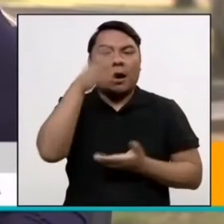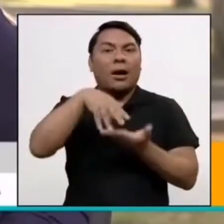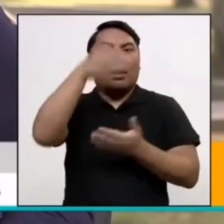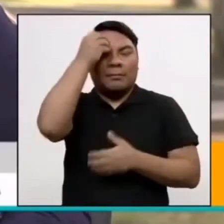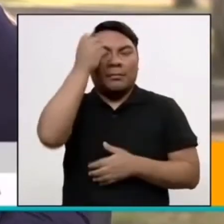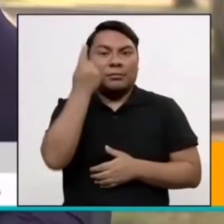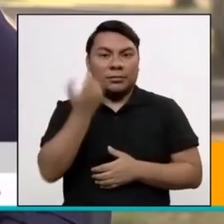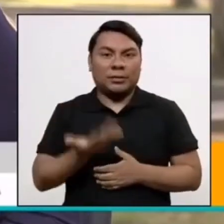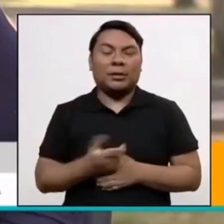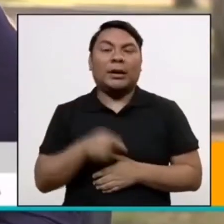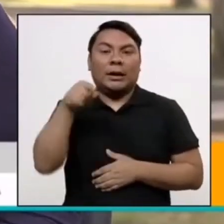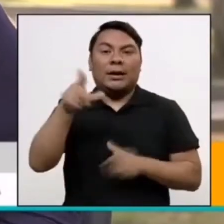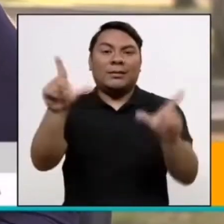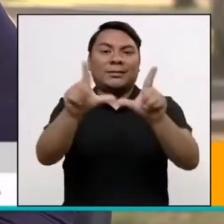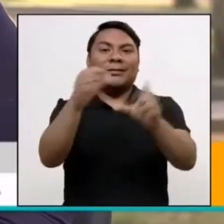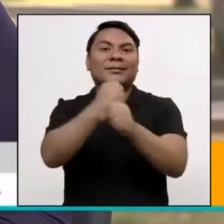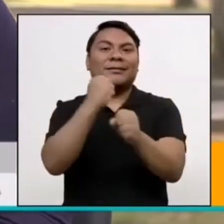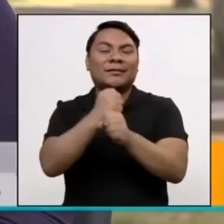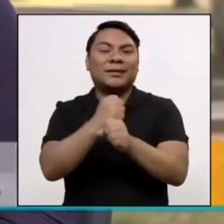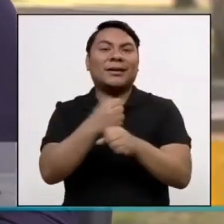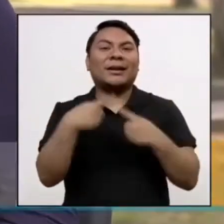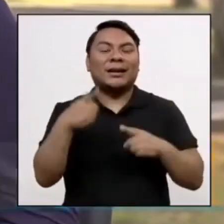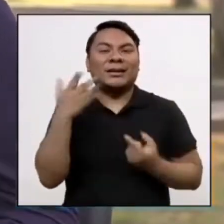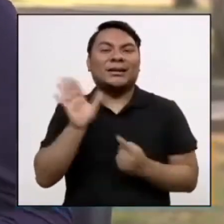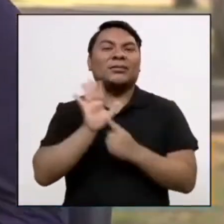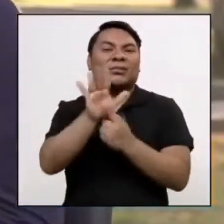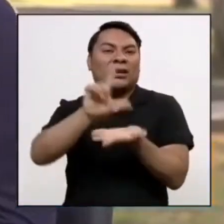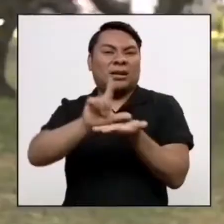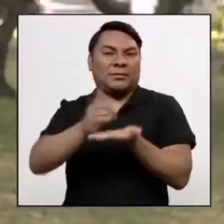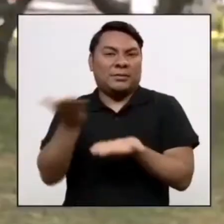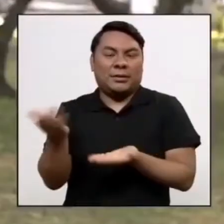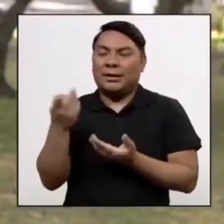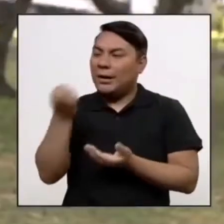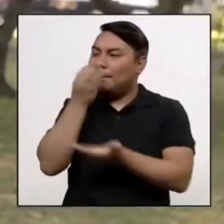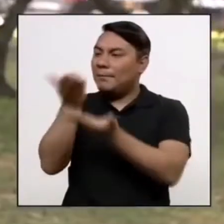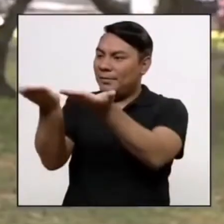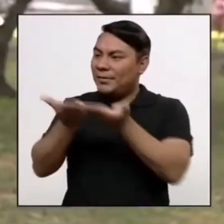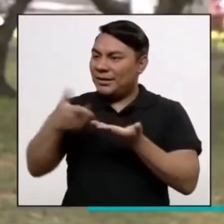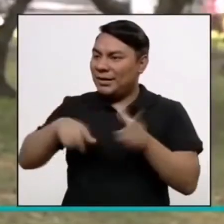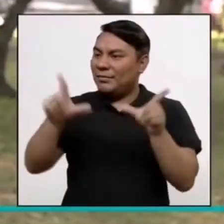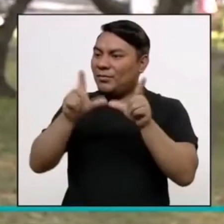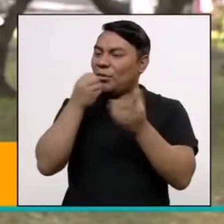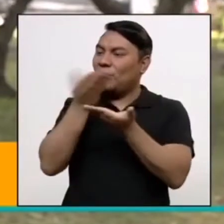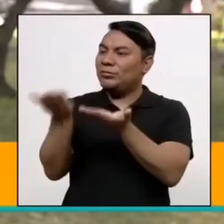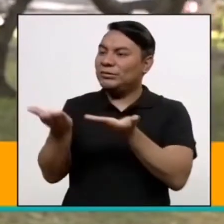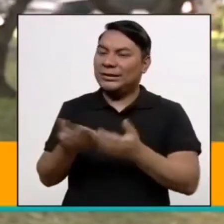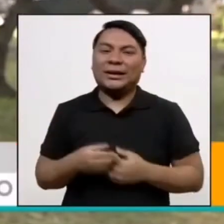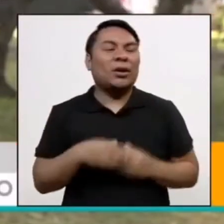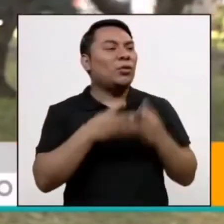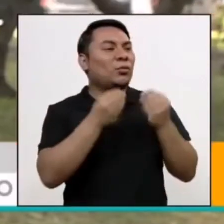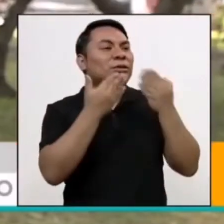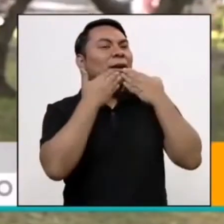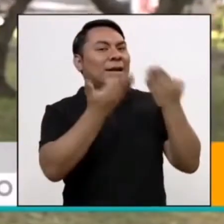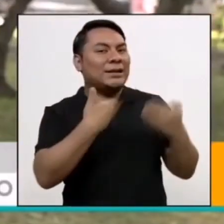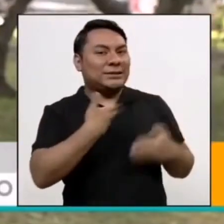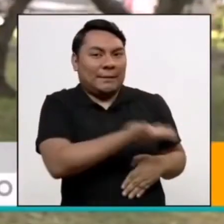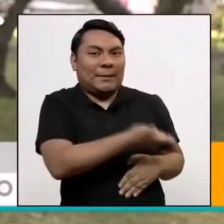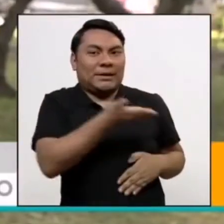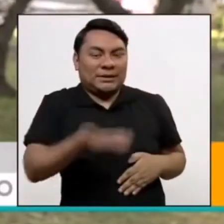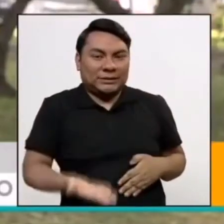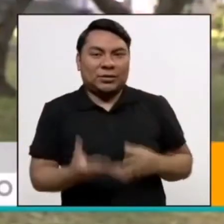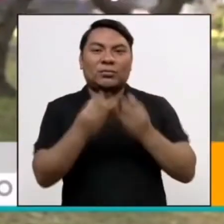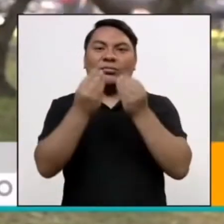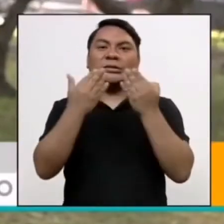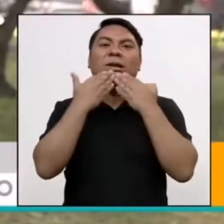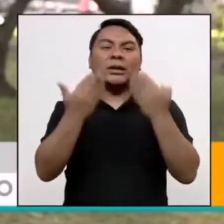cuenta, el teletrabajo y la declaración de Lima. Bienvenido aquí al programa, ¿cómo estás? Muchas gracias por la invitación, muchas gracias